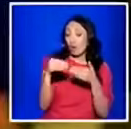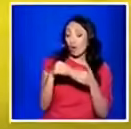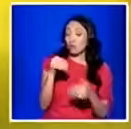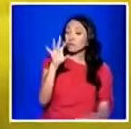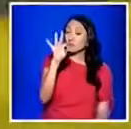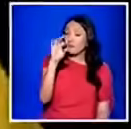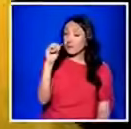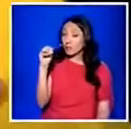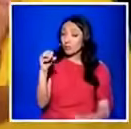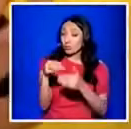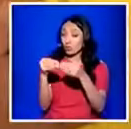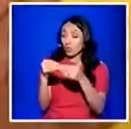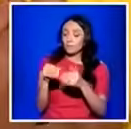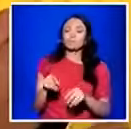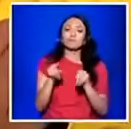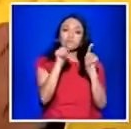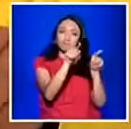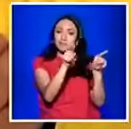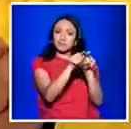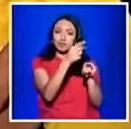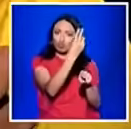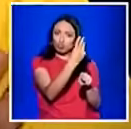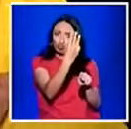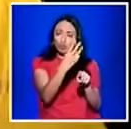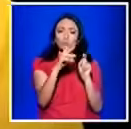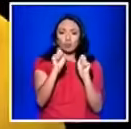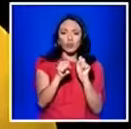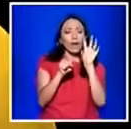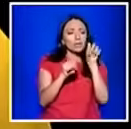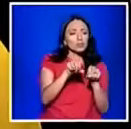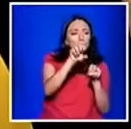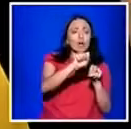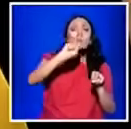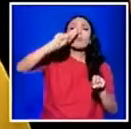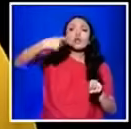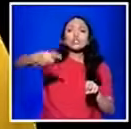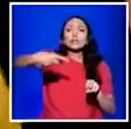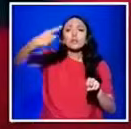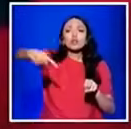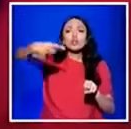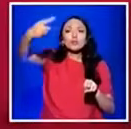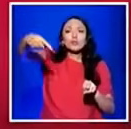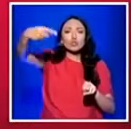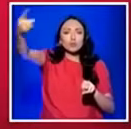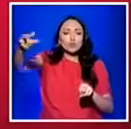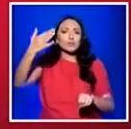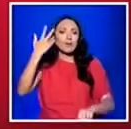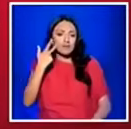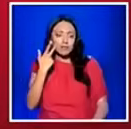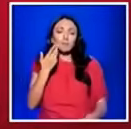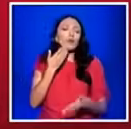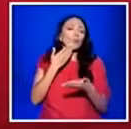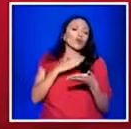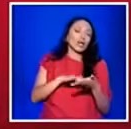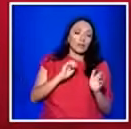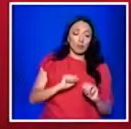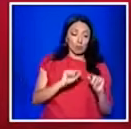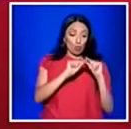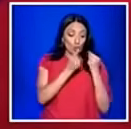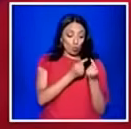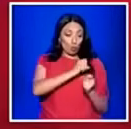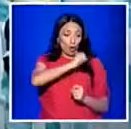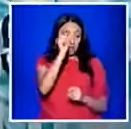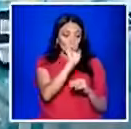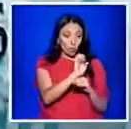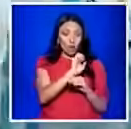$899. La misma página web le permite ir asegurando entradas para las siguientes fases. Por ejemplo, Si Ecuador gana su grupo,